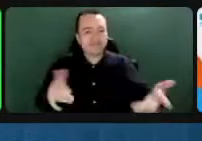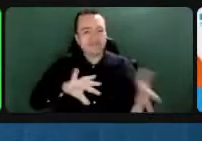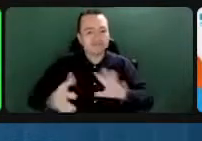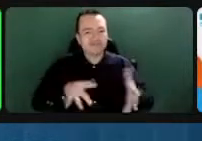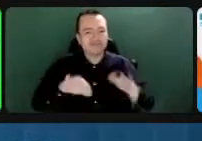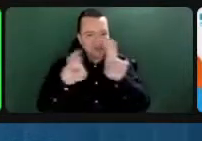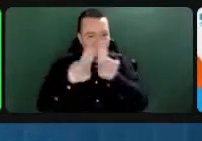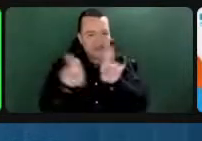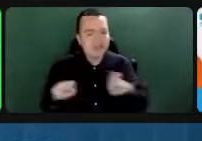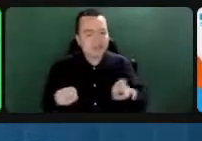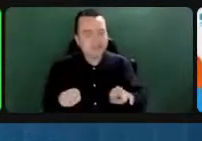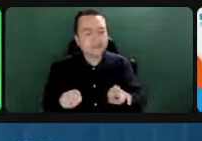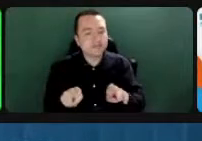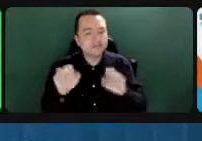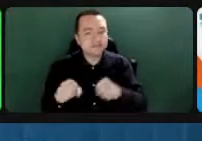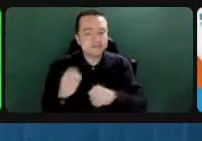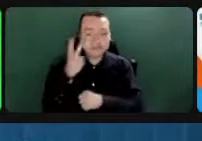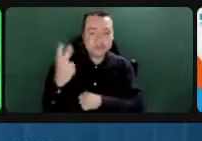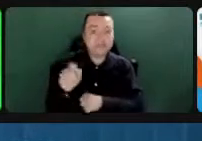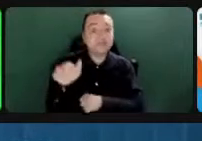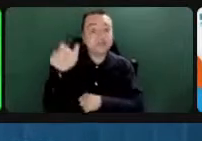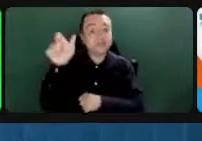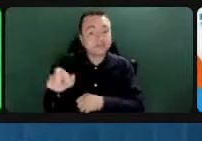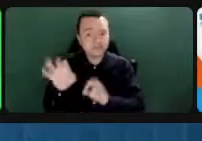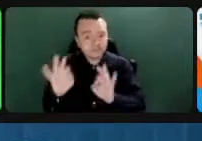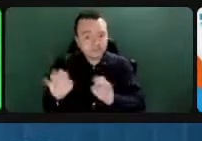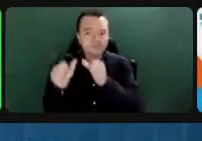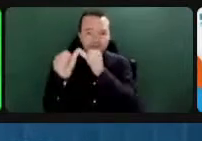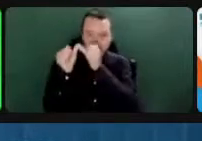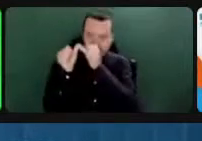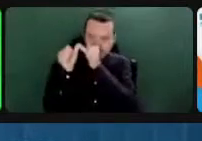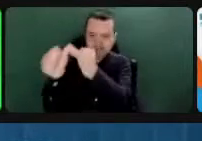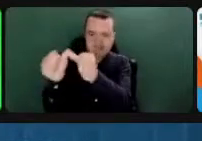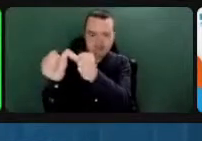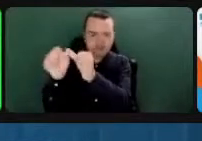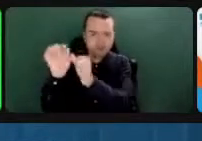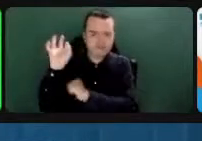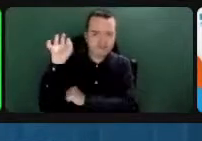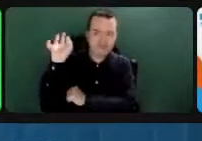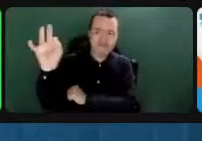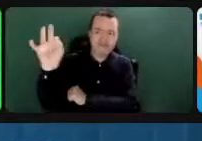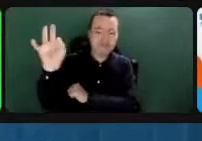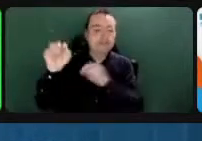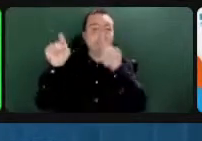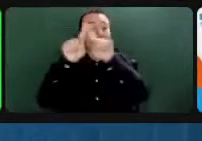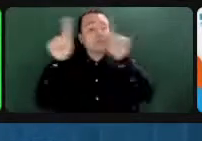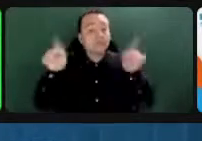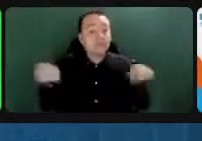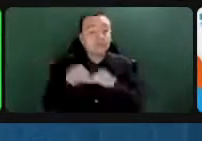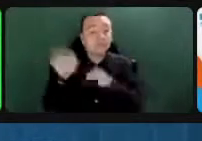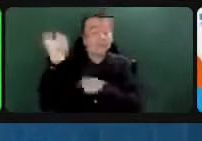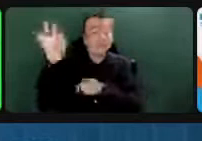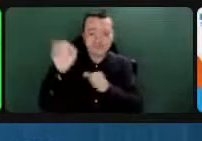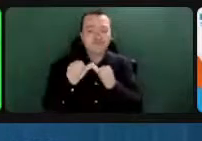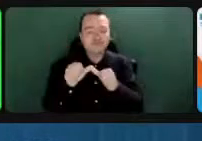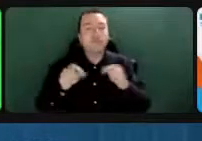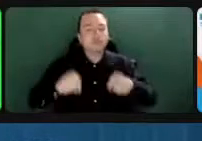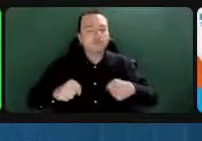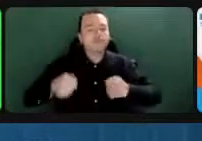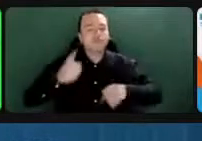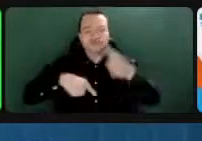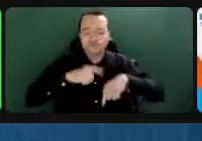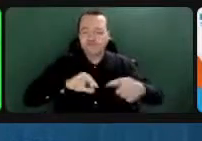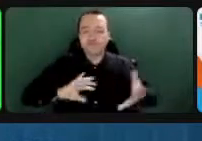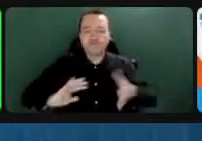disponible. Nuestro intérprete en todo momento estará adherido o fijado a su pantalla de Zoom para que esté